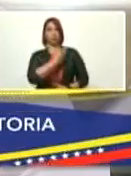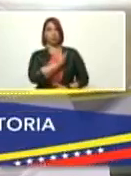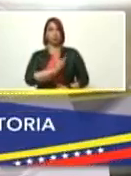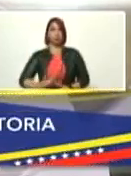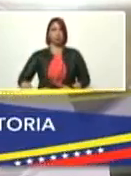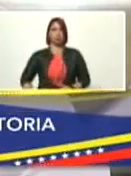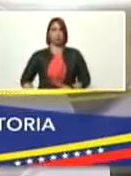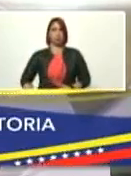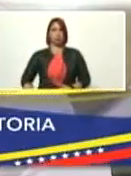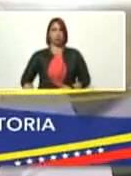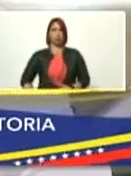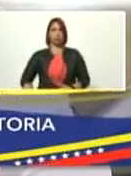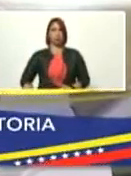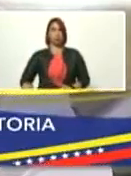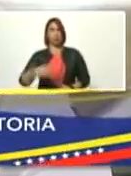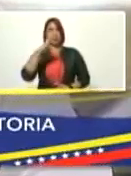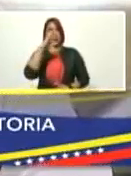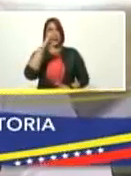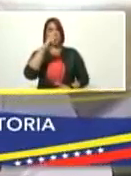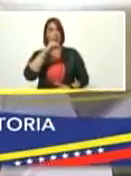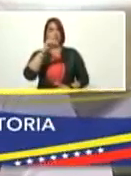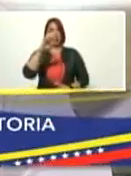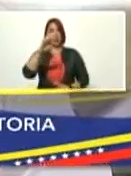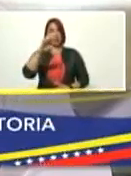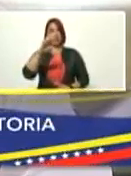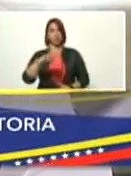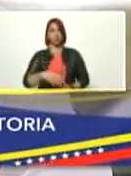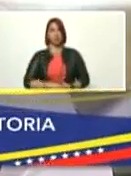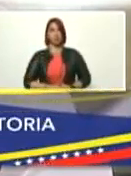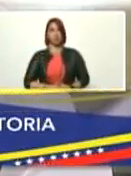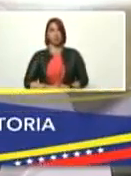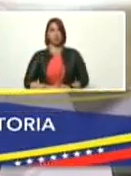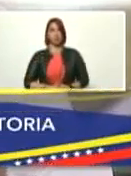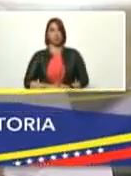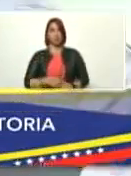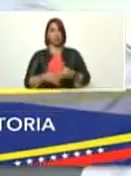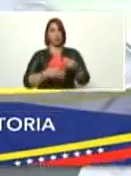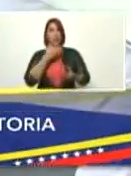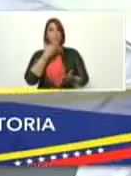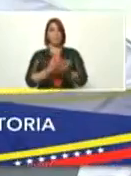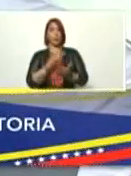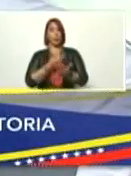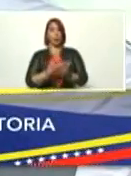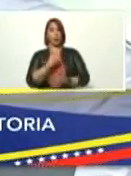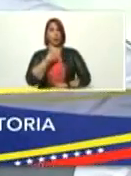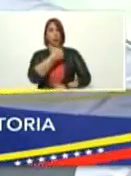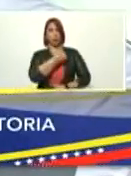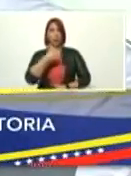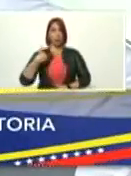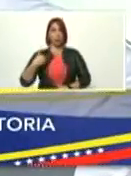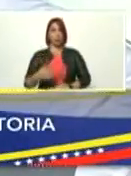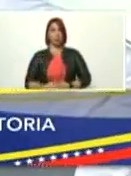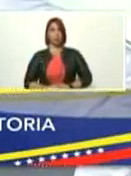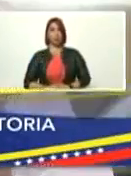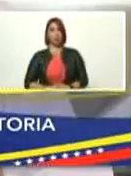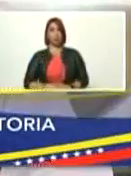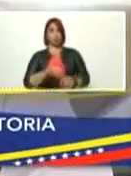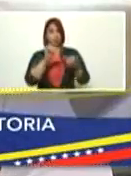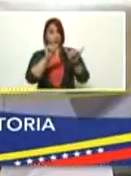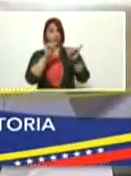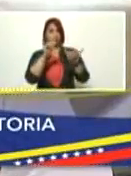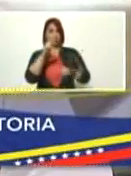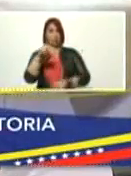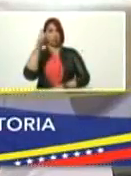presidente del Consejo Nacional Electoral, me ha hecho una propuesta, pero yo quiero que el profesor